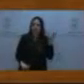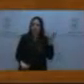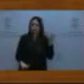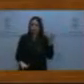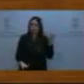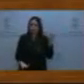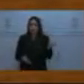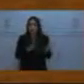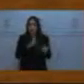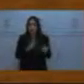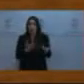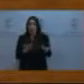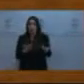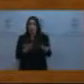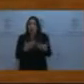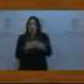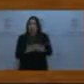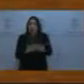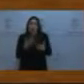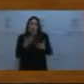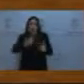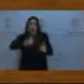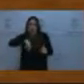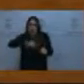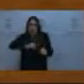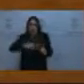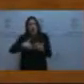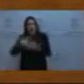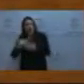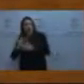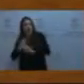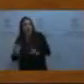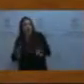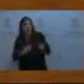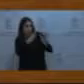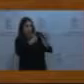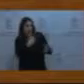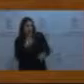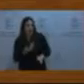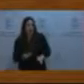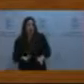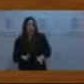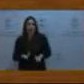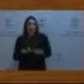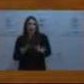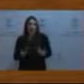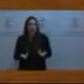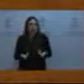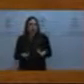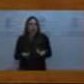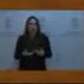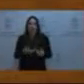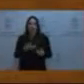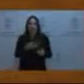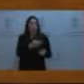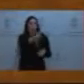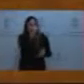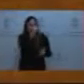tenemos credibilidad ninguna, ni nosotros ni la prensa, según usted acaba de manifestar hoy aquí. En cualquier caso, por mucho que hoy